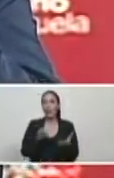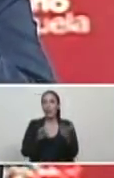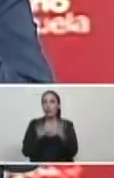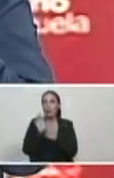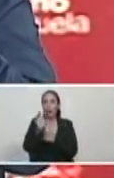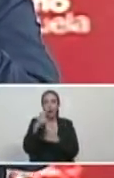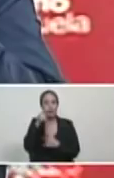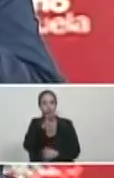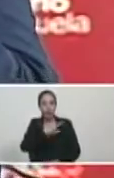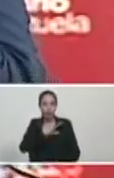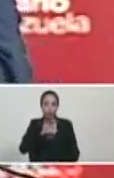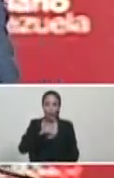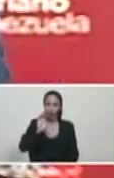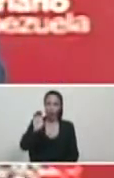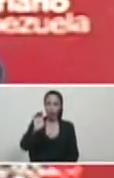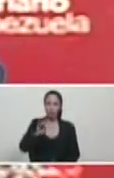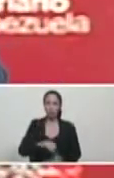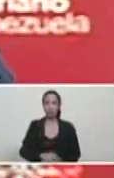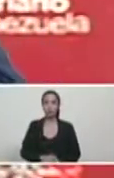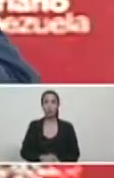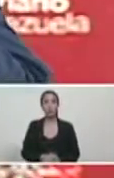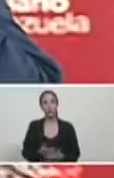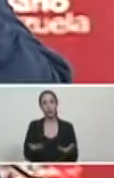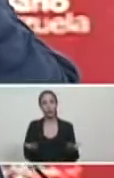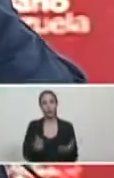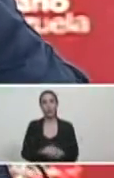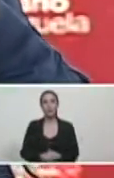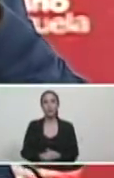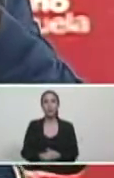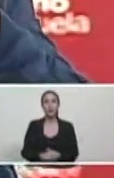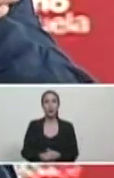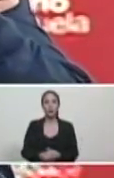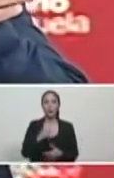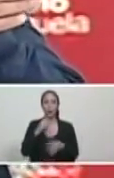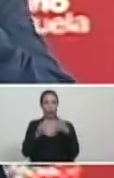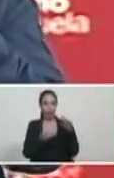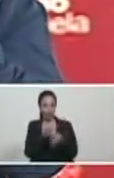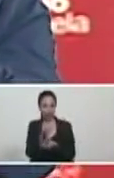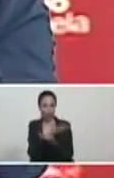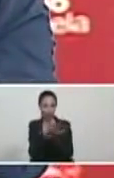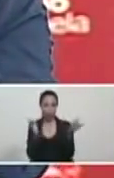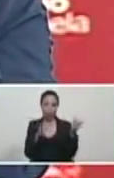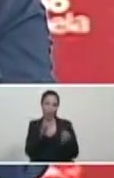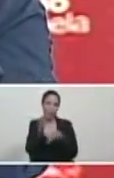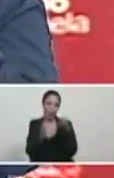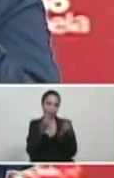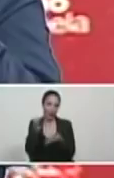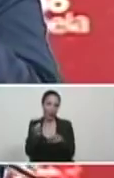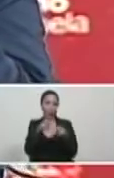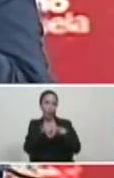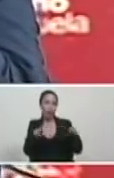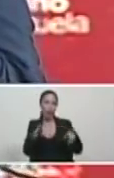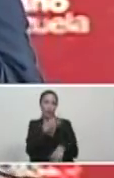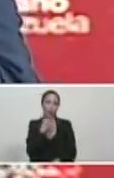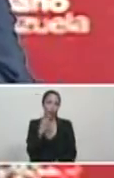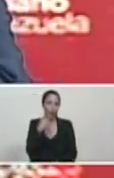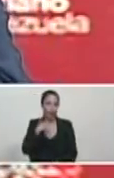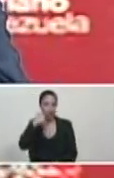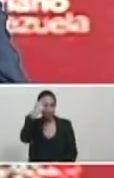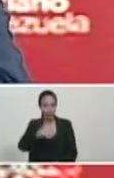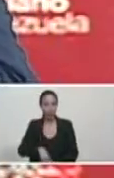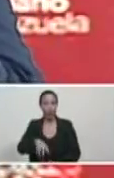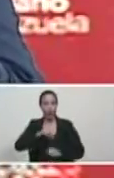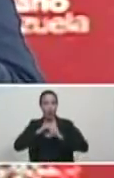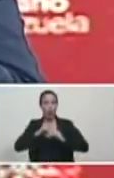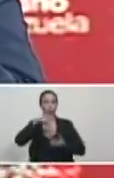libre, soberana, y que usted sepa, presidente, como ya lo han expresado toda esta gran muchachada, que aquí estamos rodilla